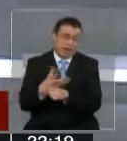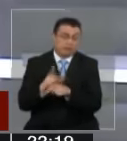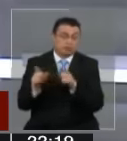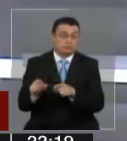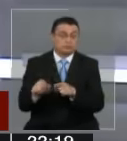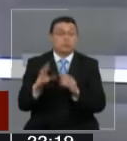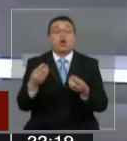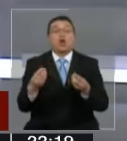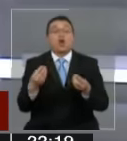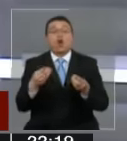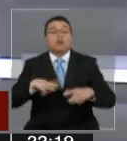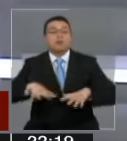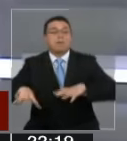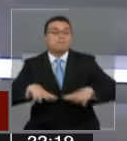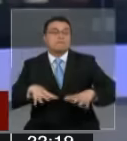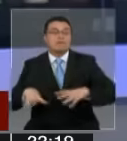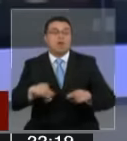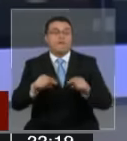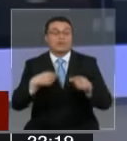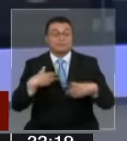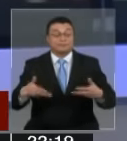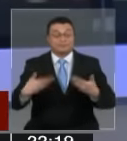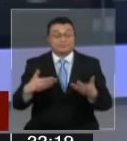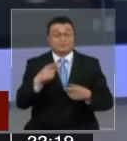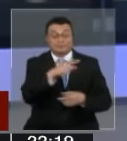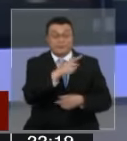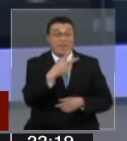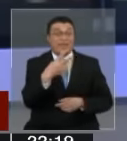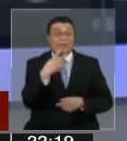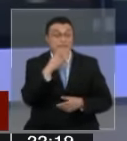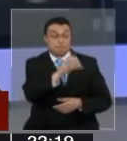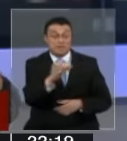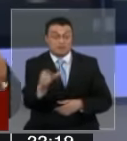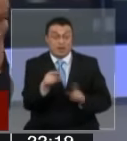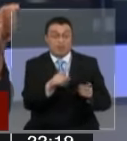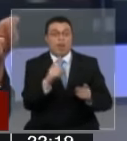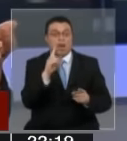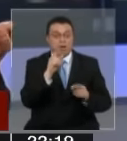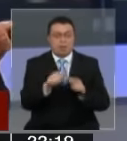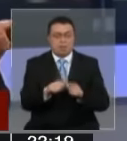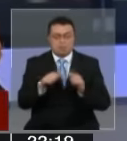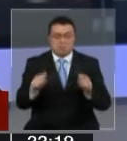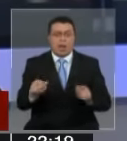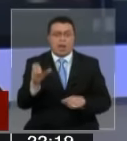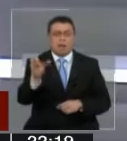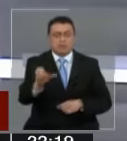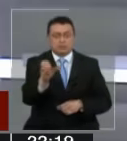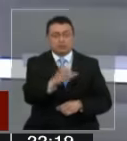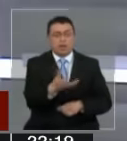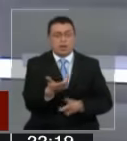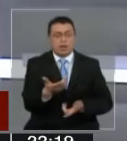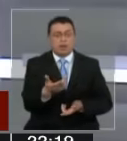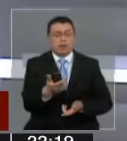cómo se mueve la sustentabilidad de la gente, esto abarca mucho más gente, José Ramón, que los puros